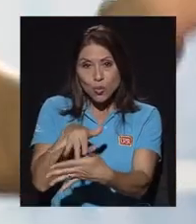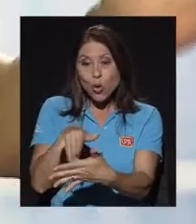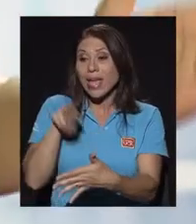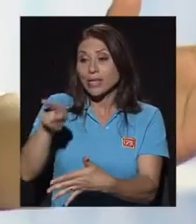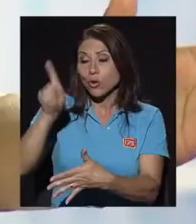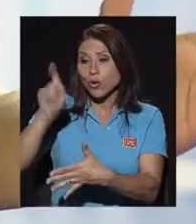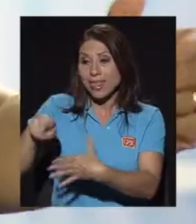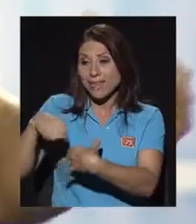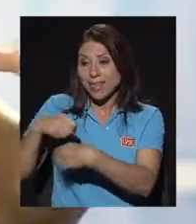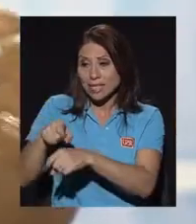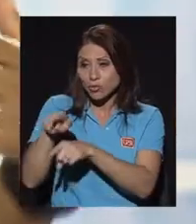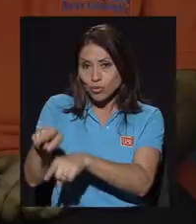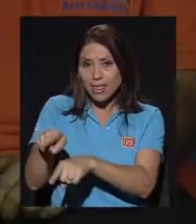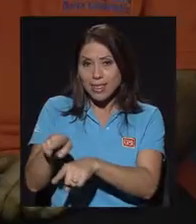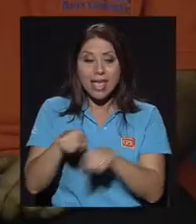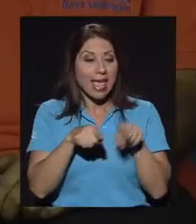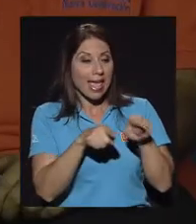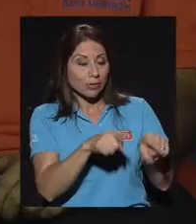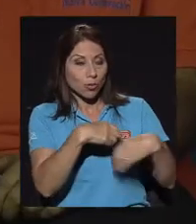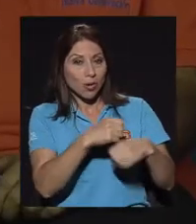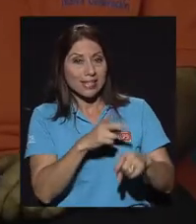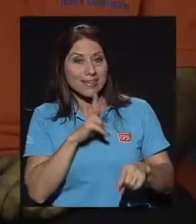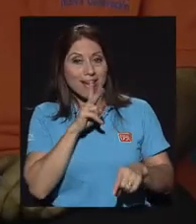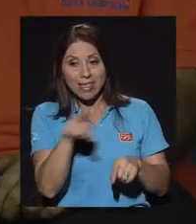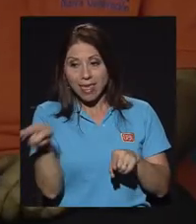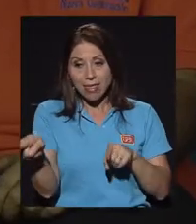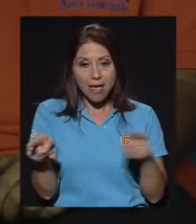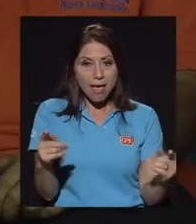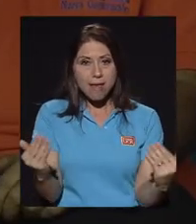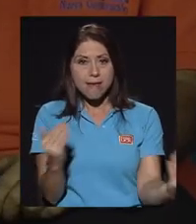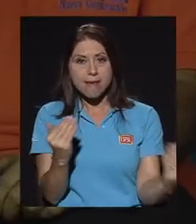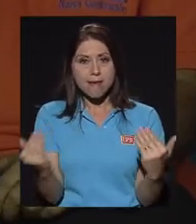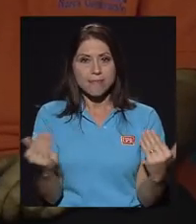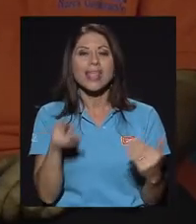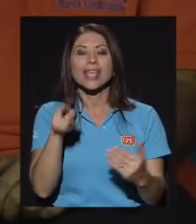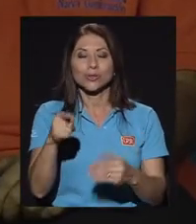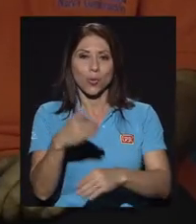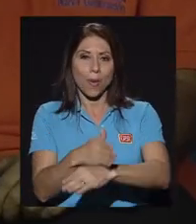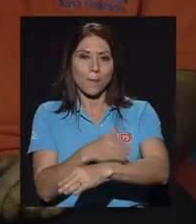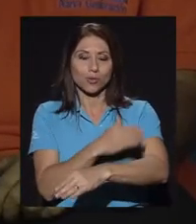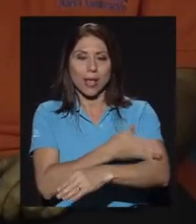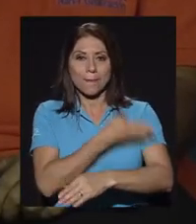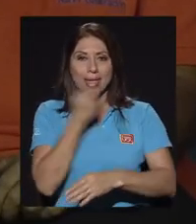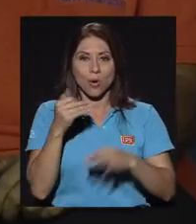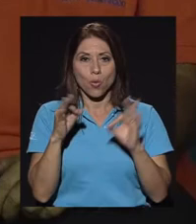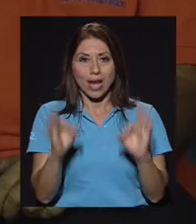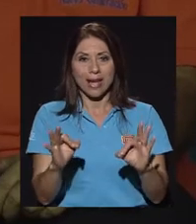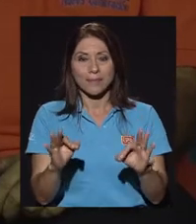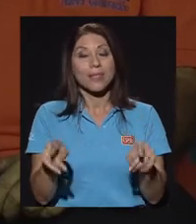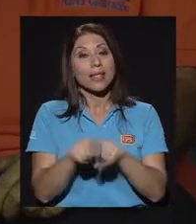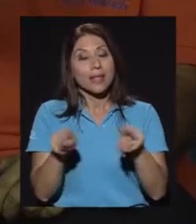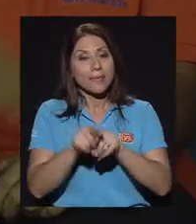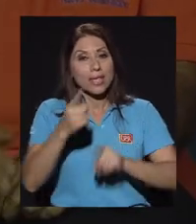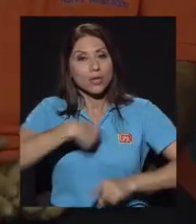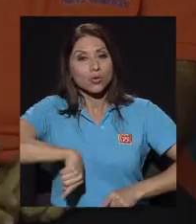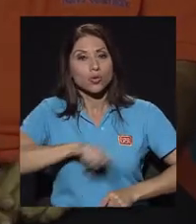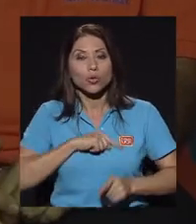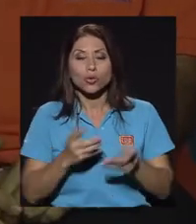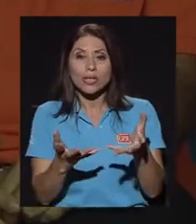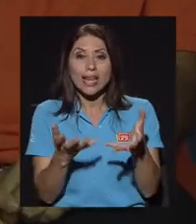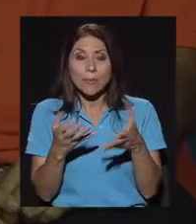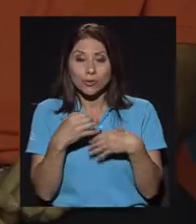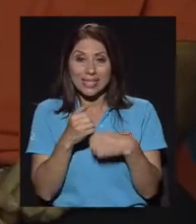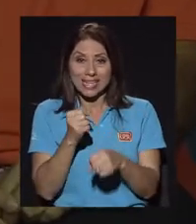persona, y esto es lo que hace, y eso lo vamos a mejorar. También nosotros dentro de eso, y eso nosotros lo queremos